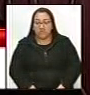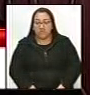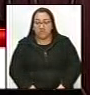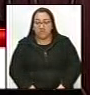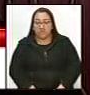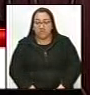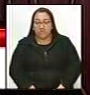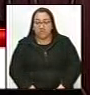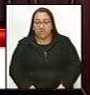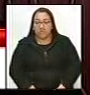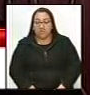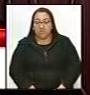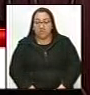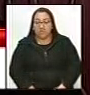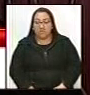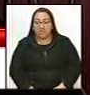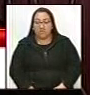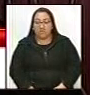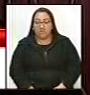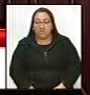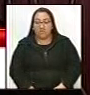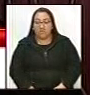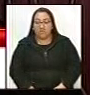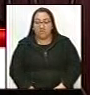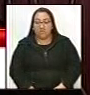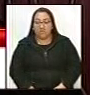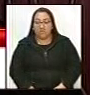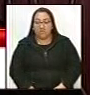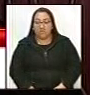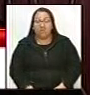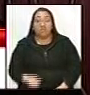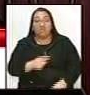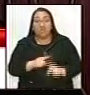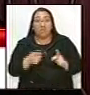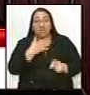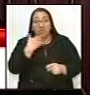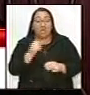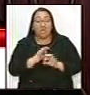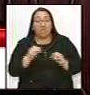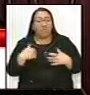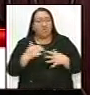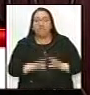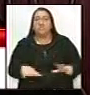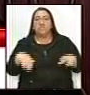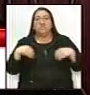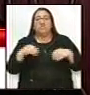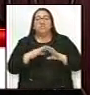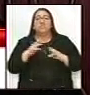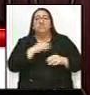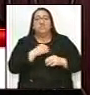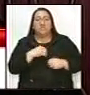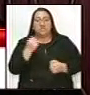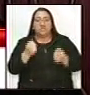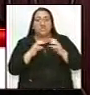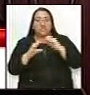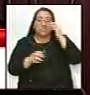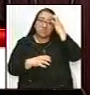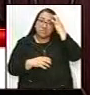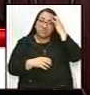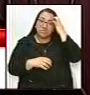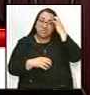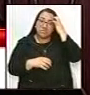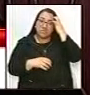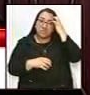porque no tengo conflicto de intereses si por una cuestión de transparencia preferir tenerme y el ministro de transportes y comunicaciones gracias